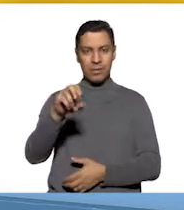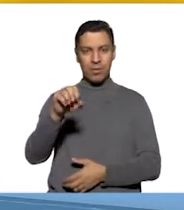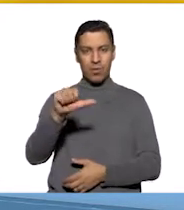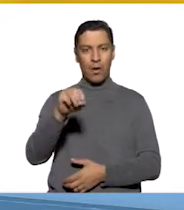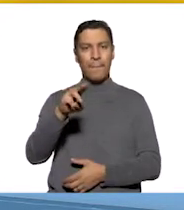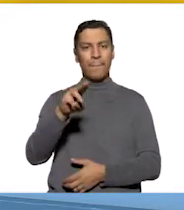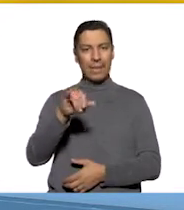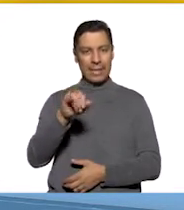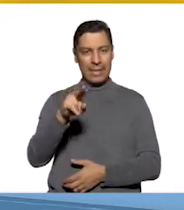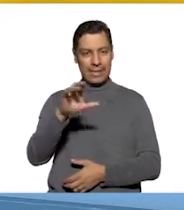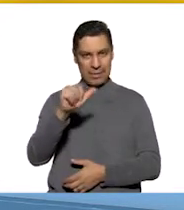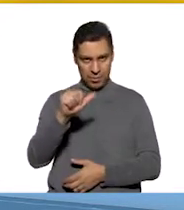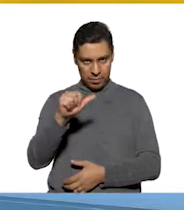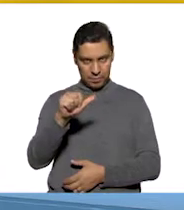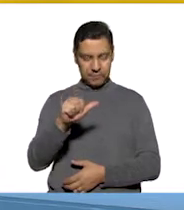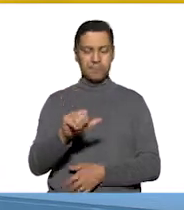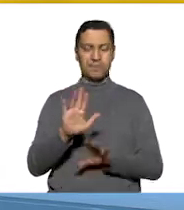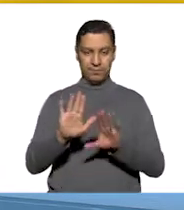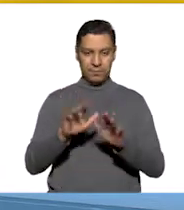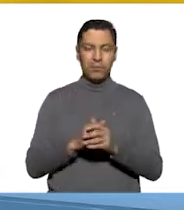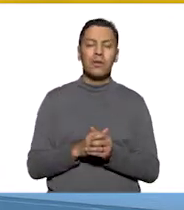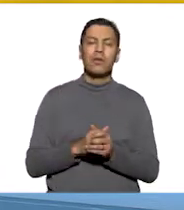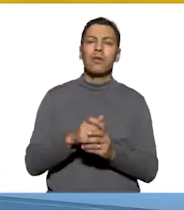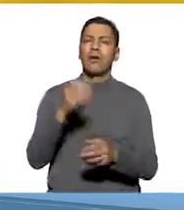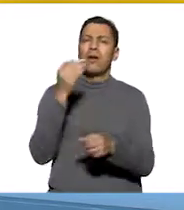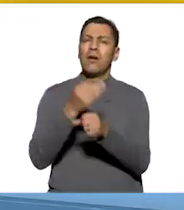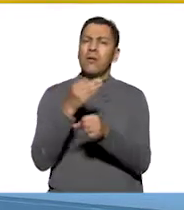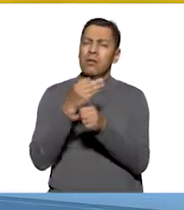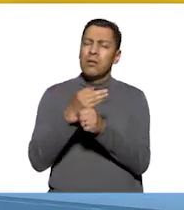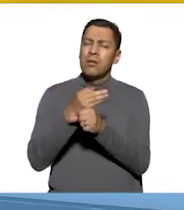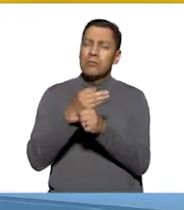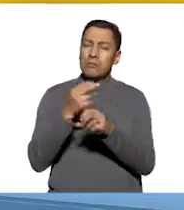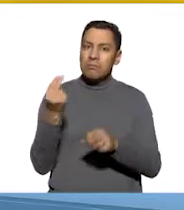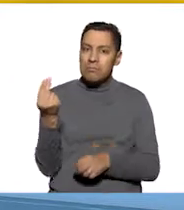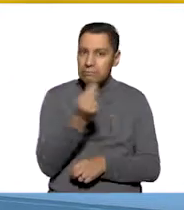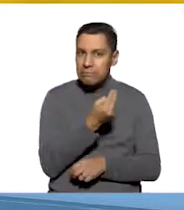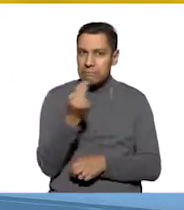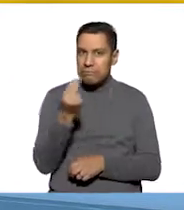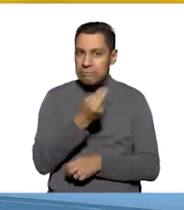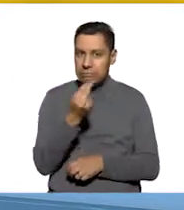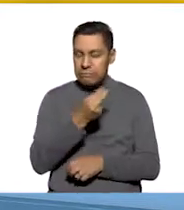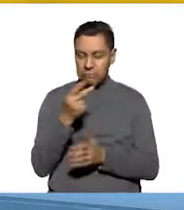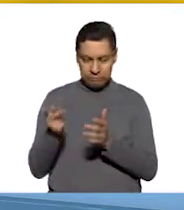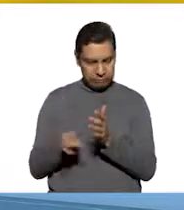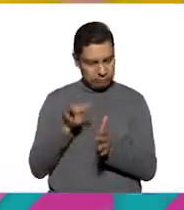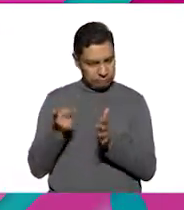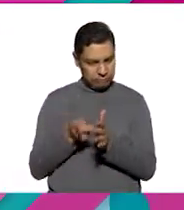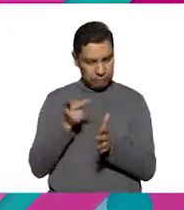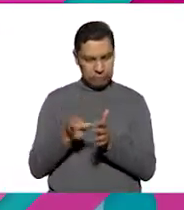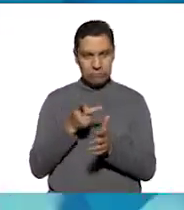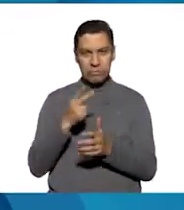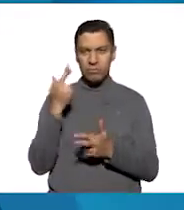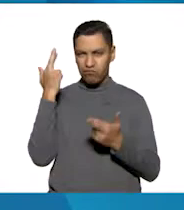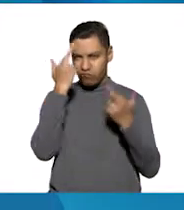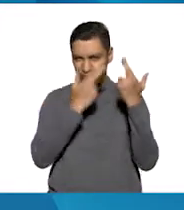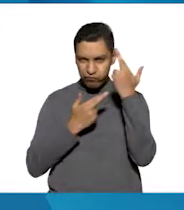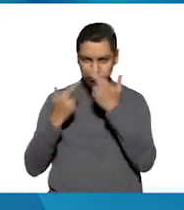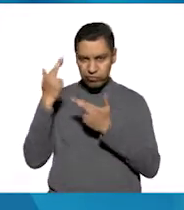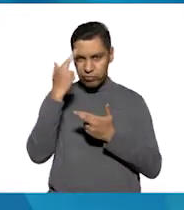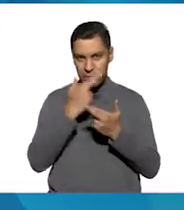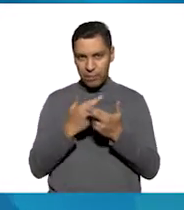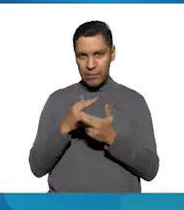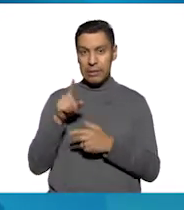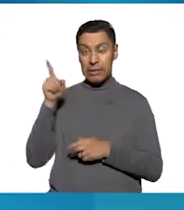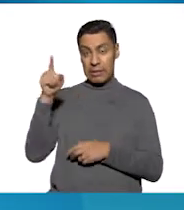y olmecas, pero la verdad considero que es muy necesario para la clase del día de hoy conocer a los mexicas. ¿Tú qué